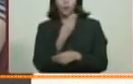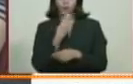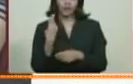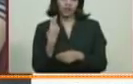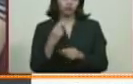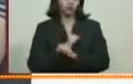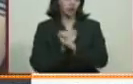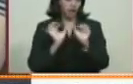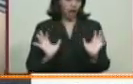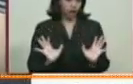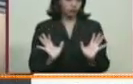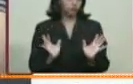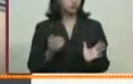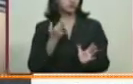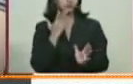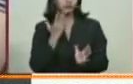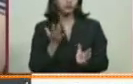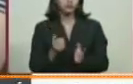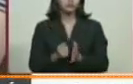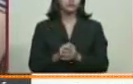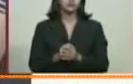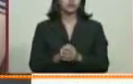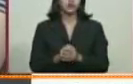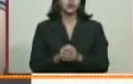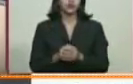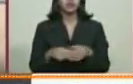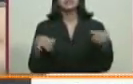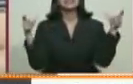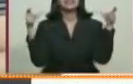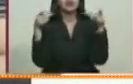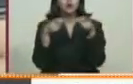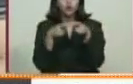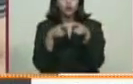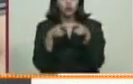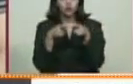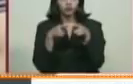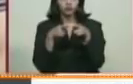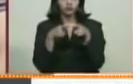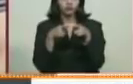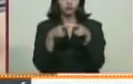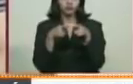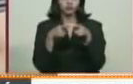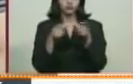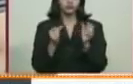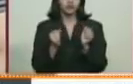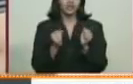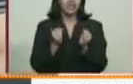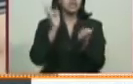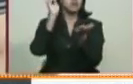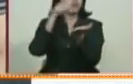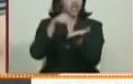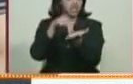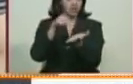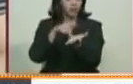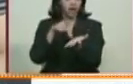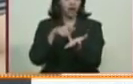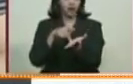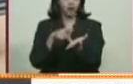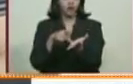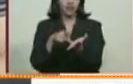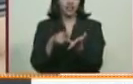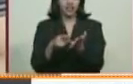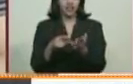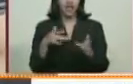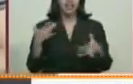ejemplo, quien dice que estuvo, se reunió con los que participaron en el hecho